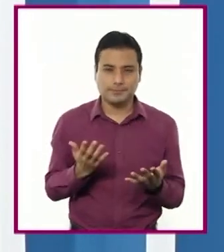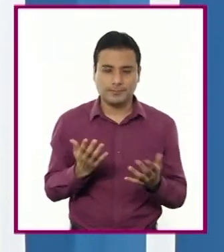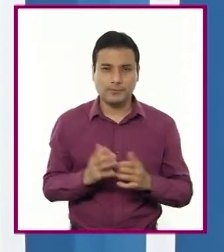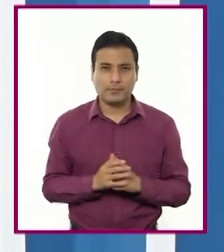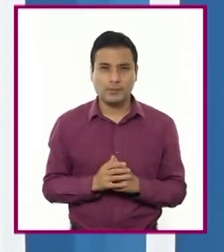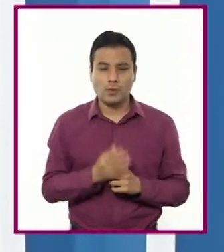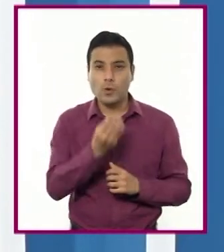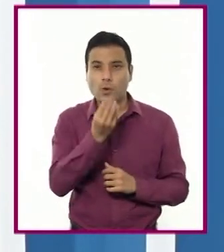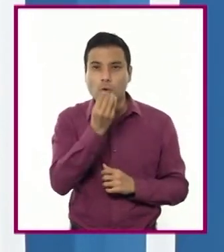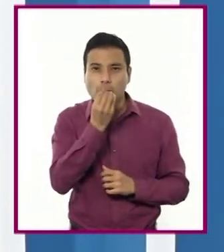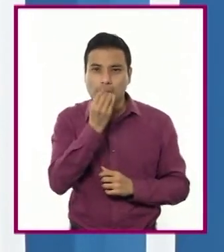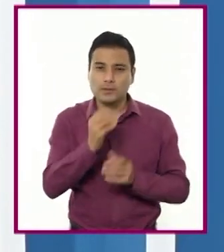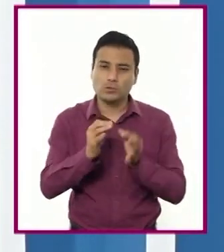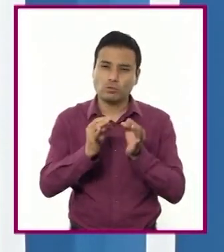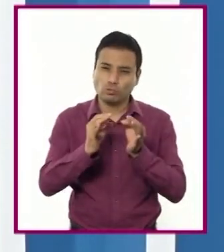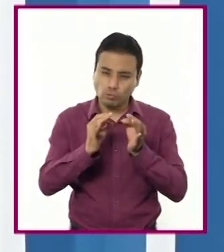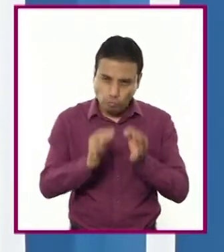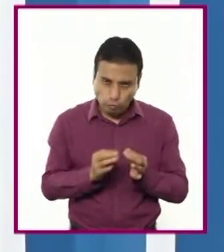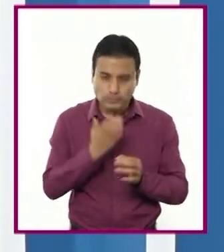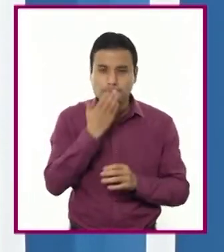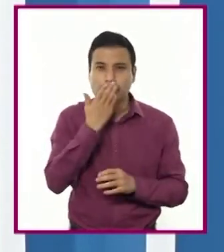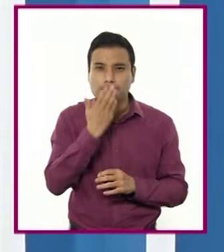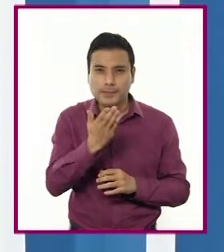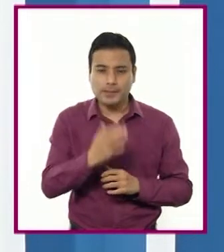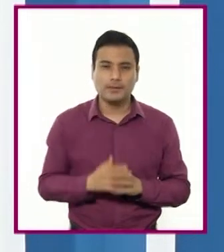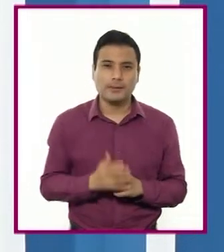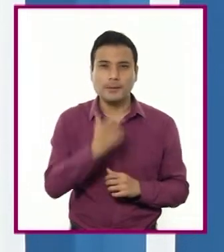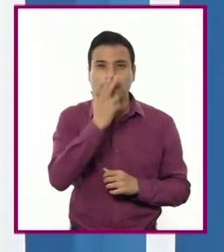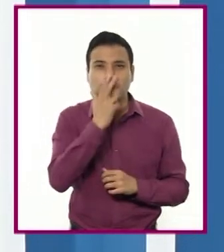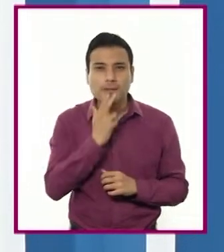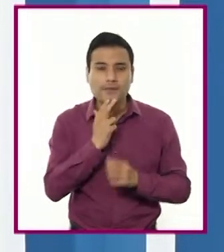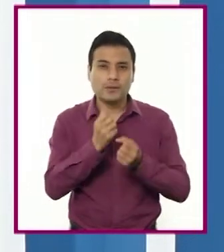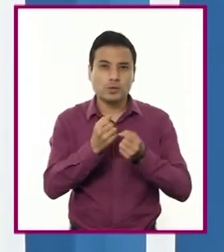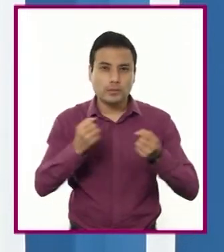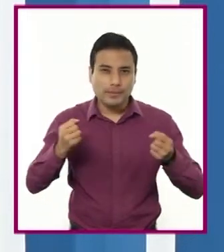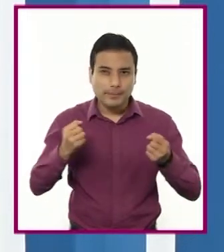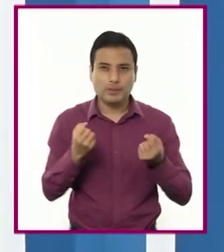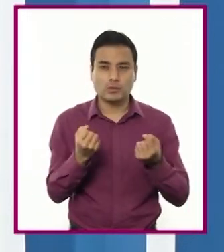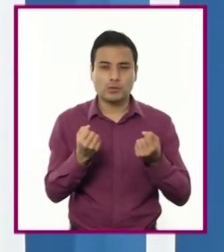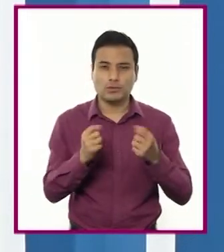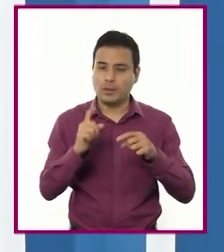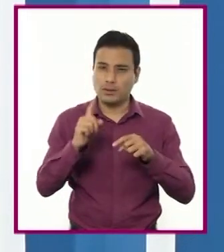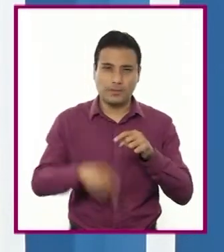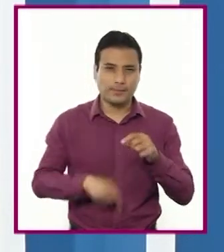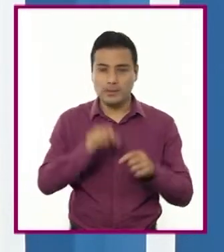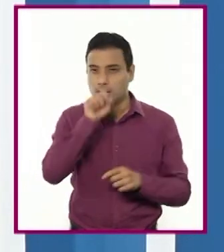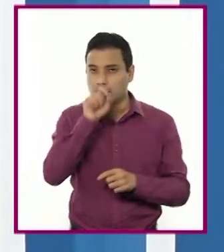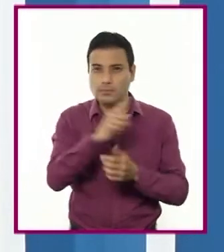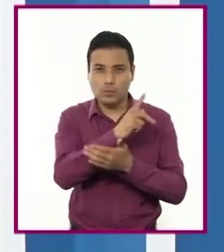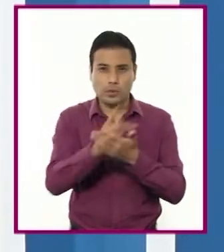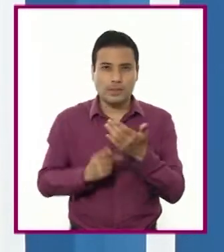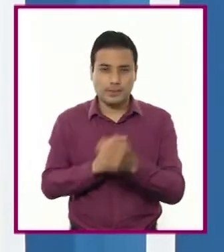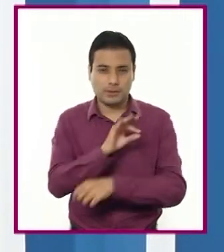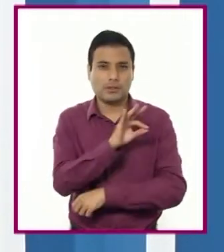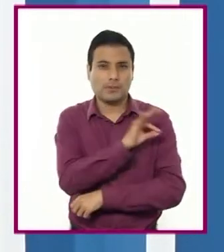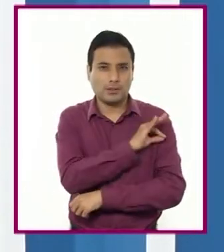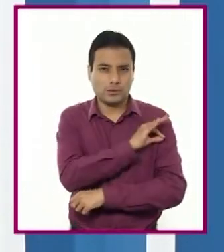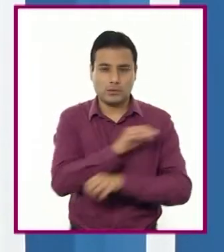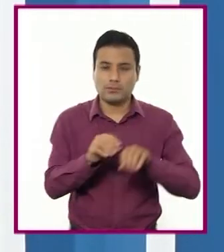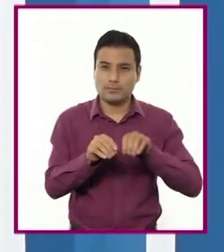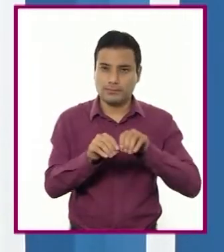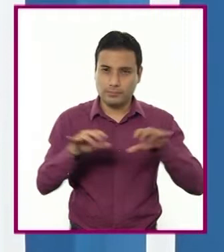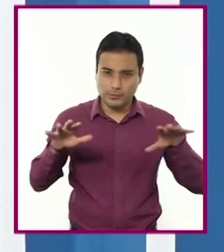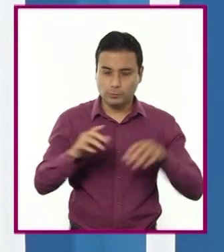la desnutrición crónica y aguda, diabetes, sobrepeso y obesidad, realizar programas de vacunación,